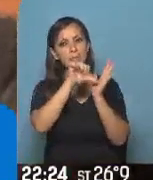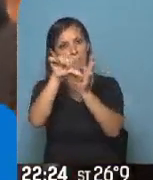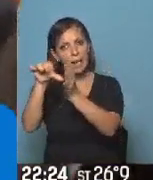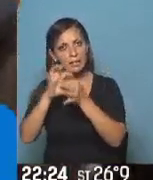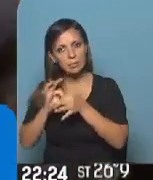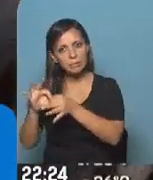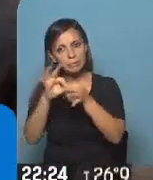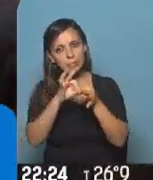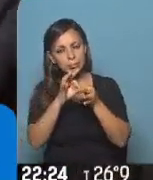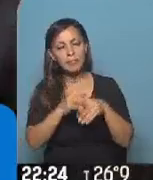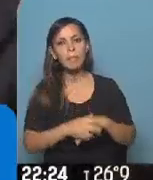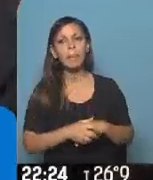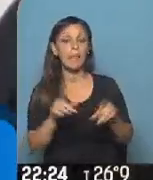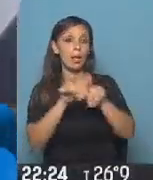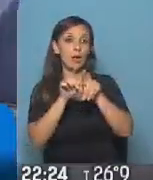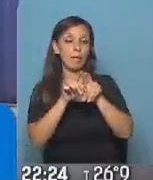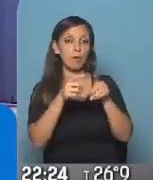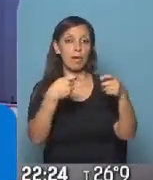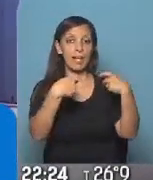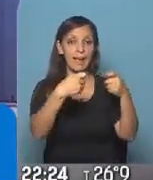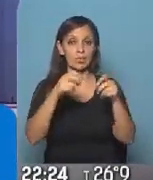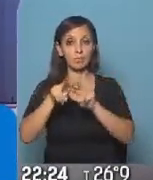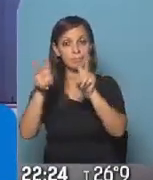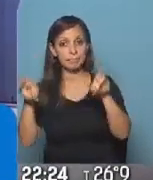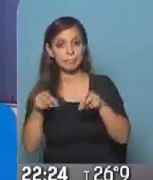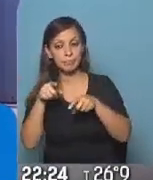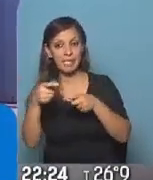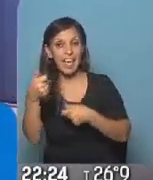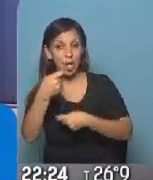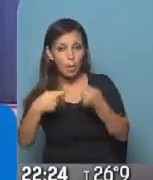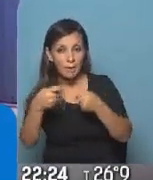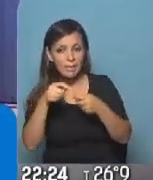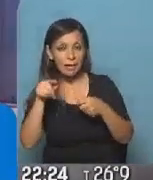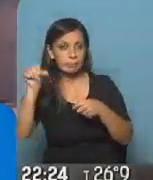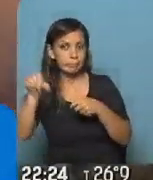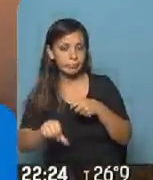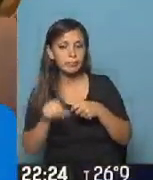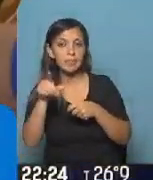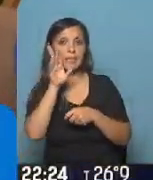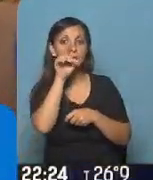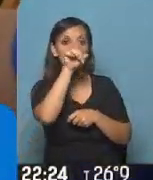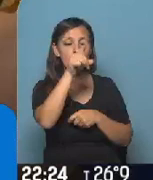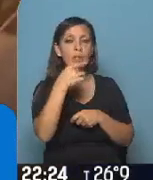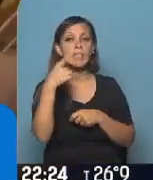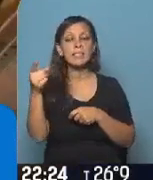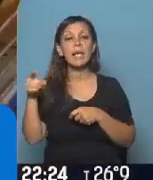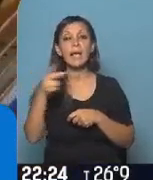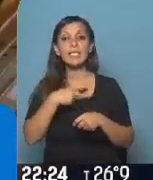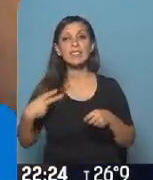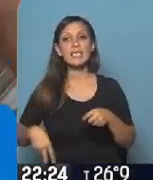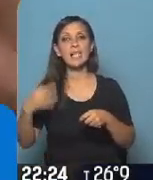Tan importante como el déficit comercial para Trump, otra de las demandas centrales es que China abra su mercado a las